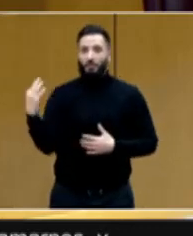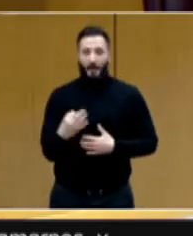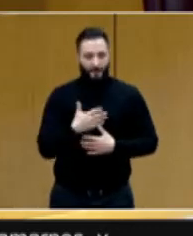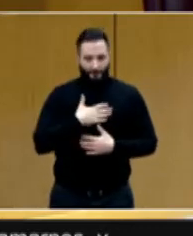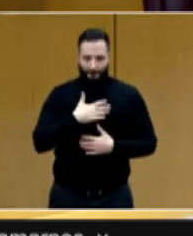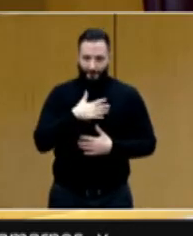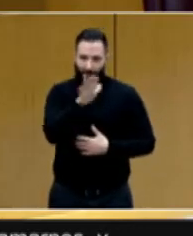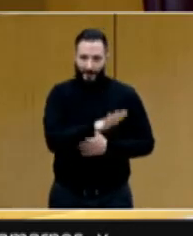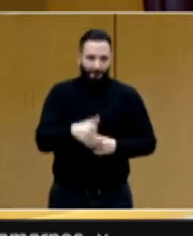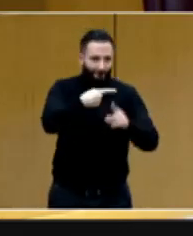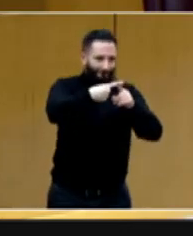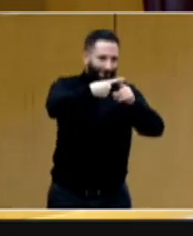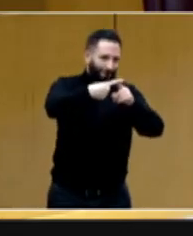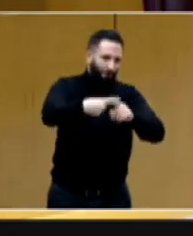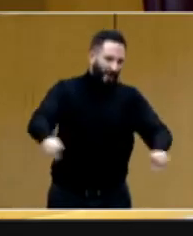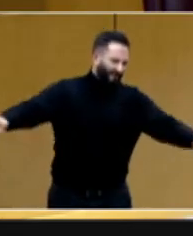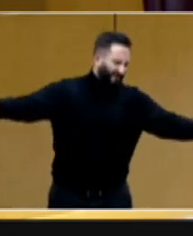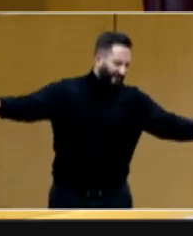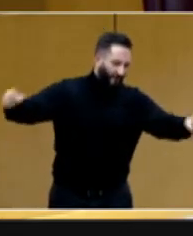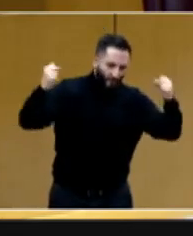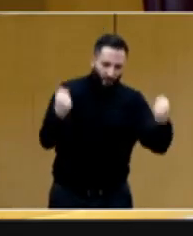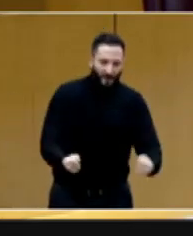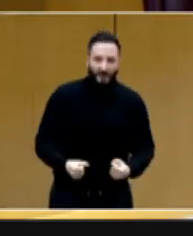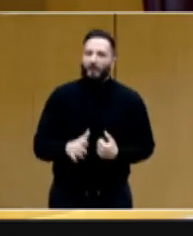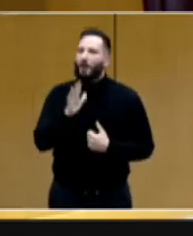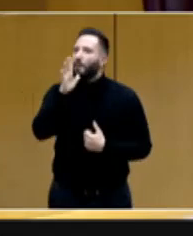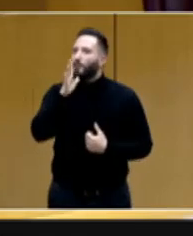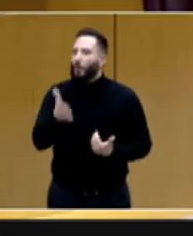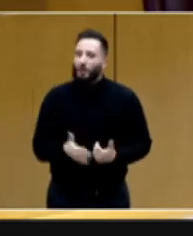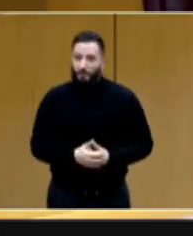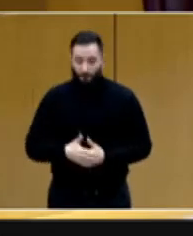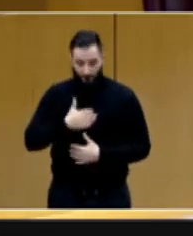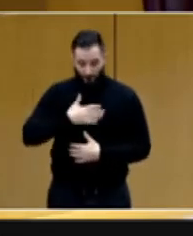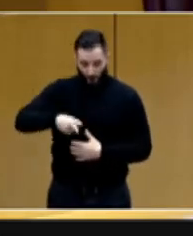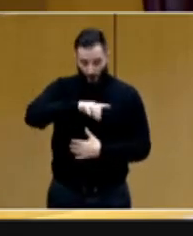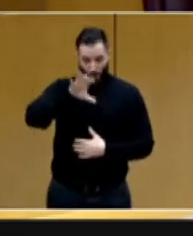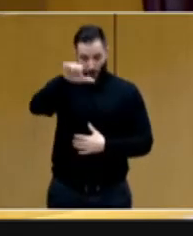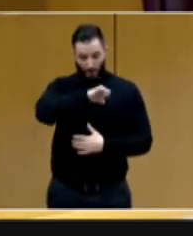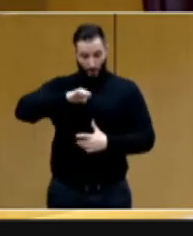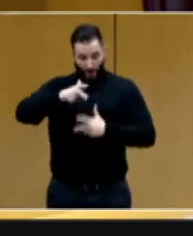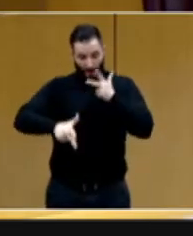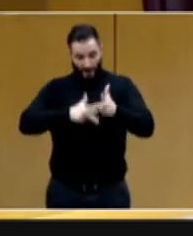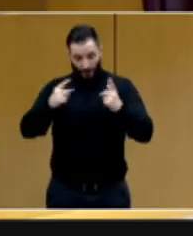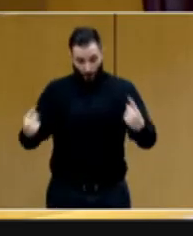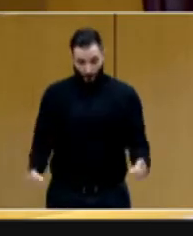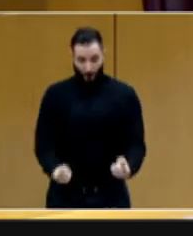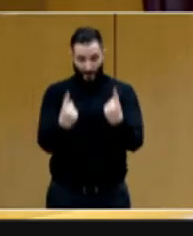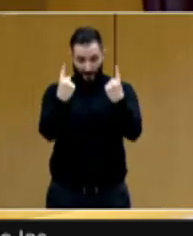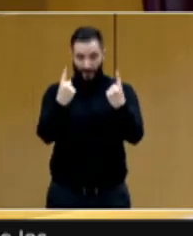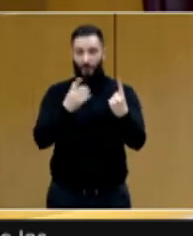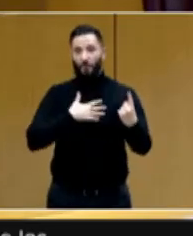por varias razones fuimos la primera comunidad que tuvo no éramos comunidad